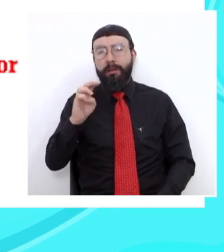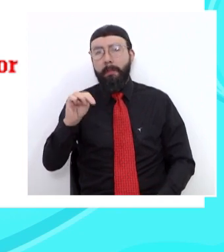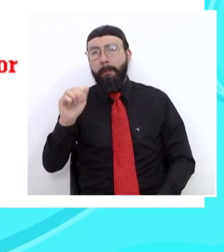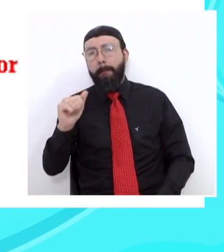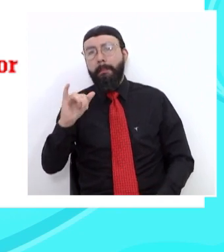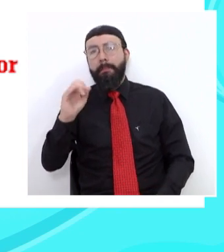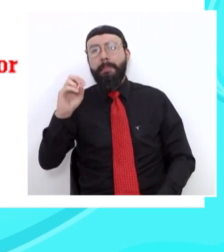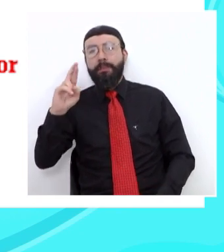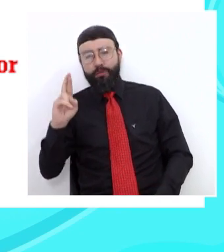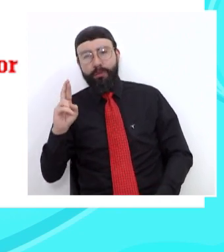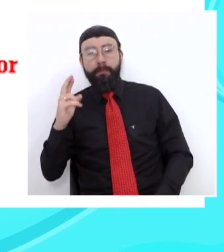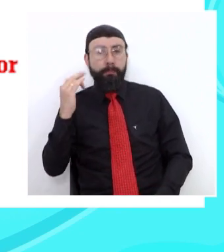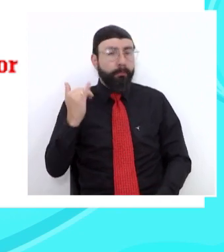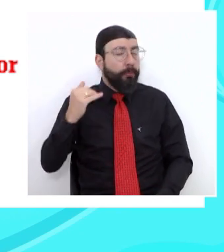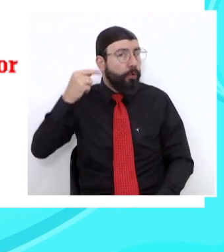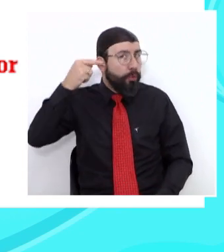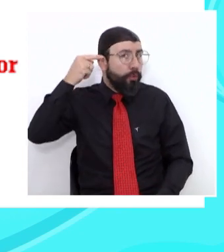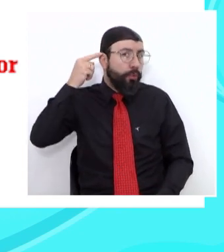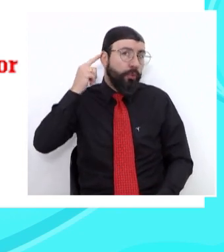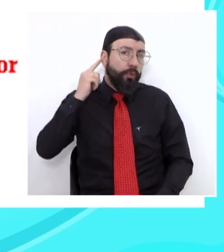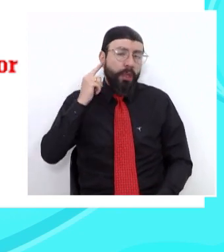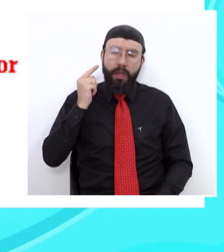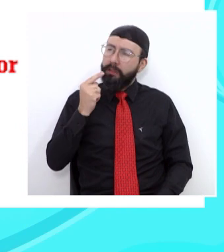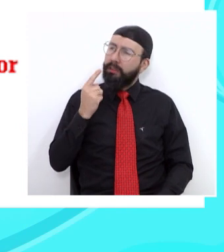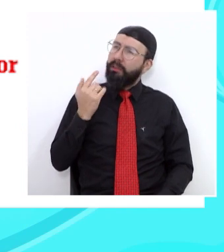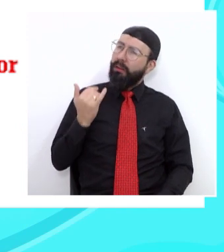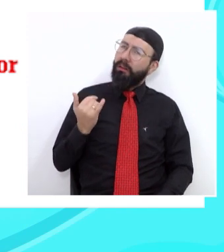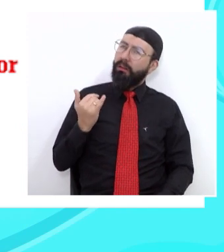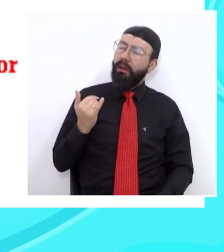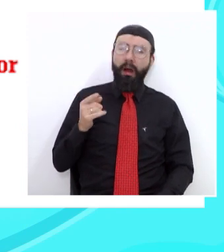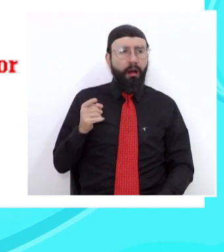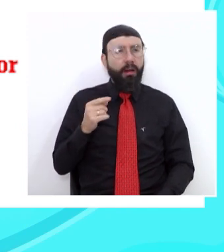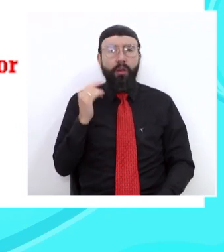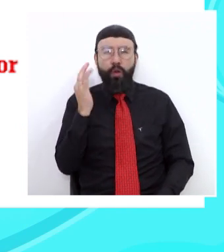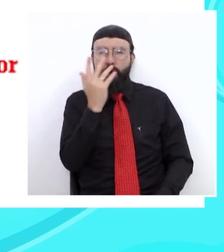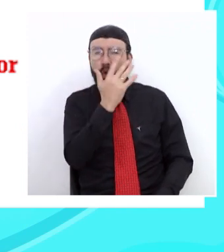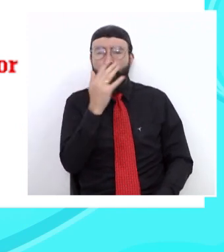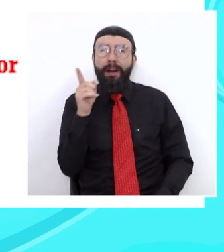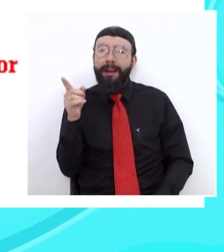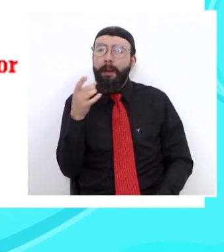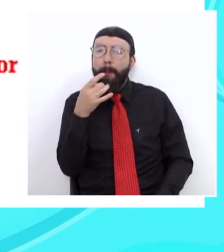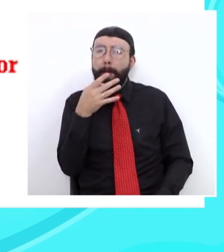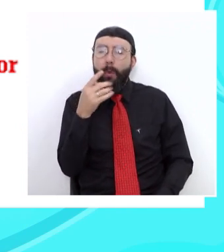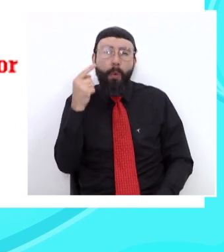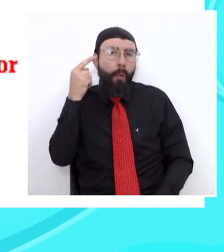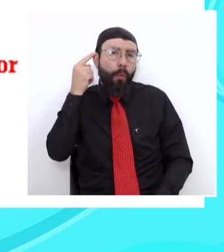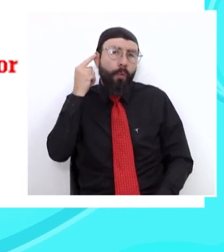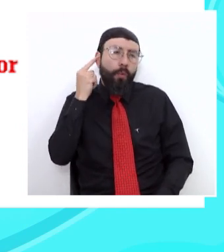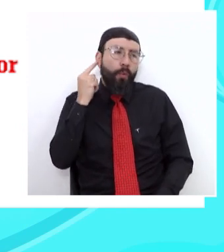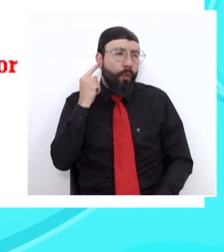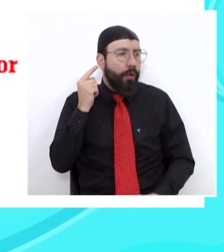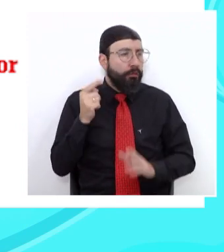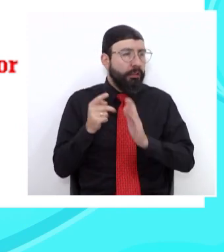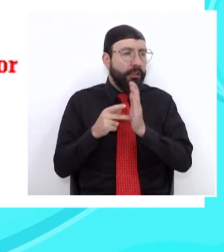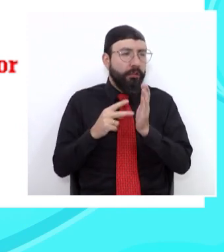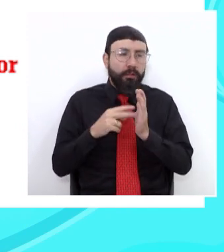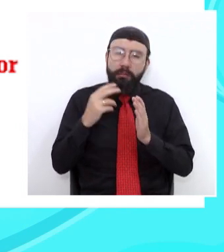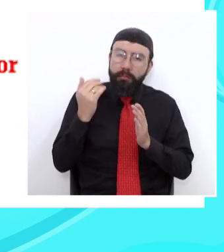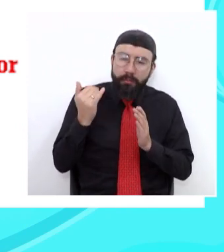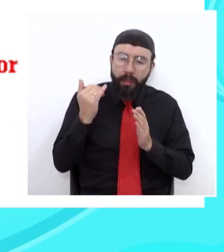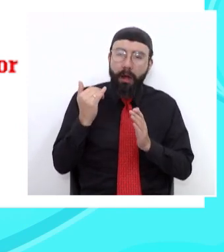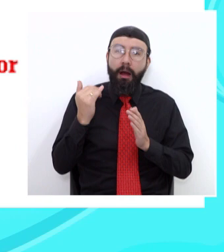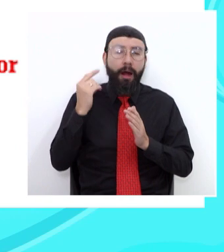¿no es cierto? Es decir, que ustedes ven que dice C2 y C3, ese color que está como moradito. Esa parte quiere decir que esa parte de la oreja